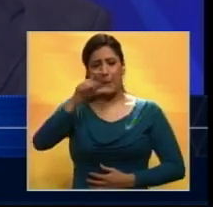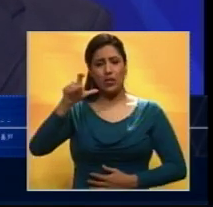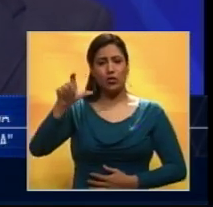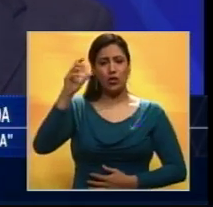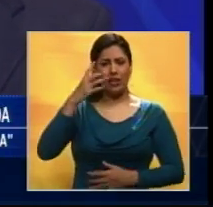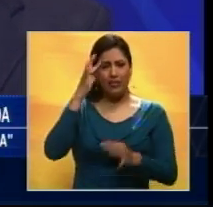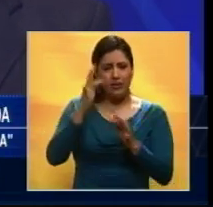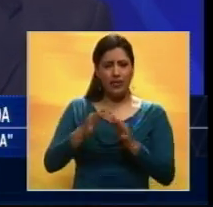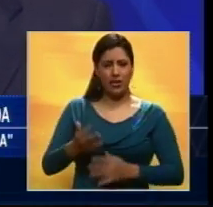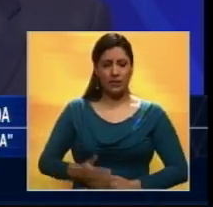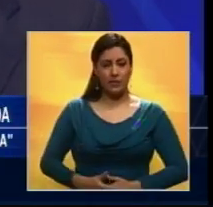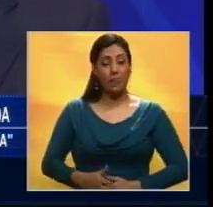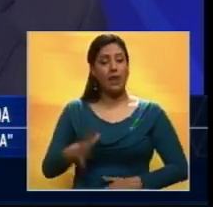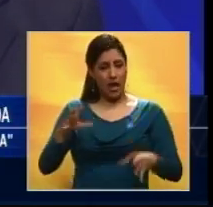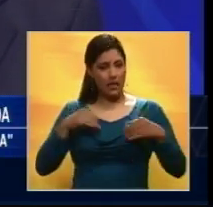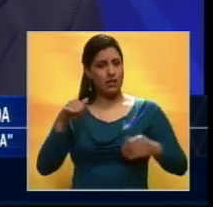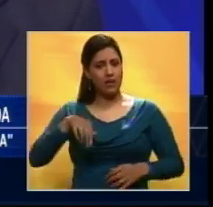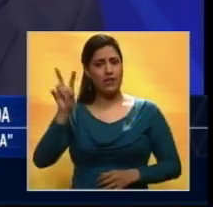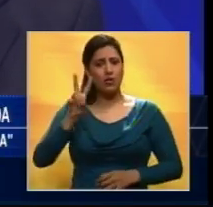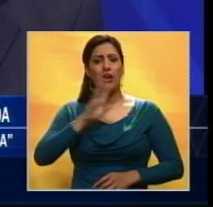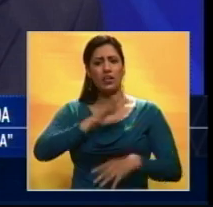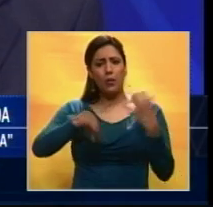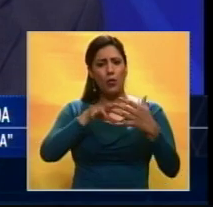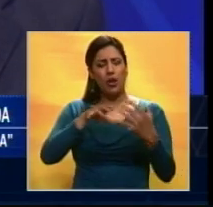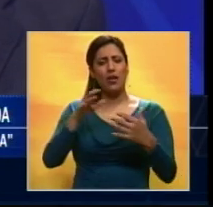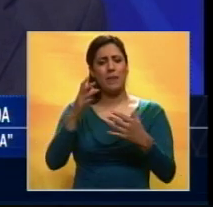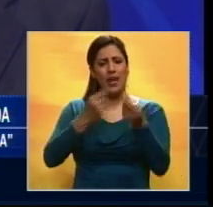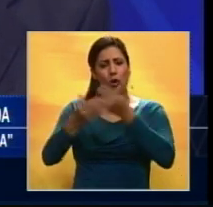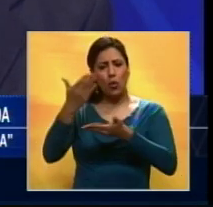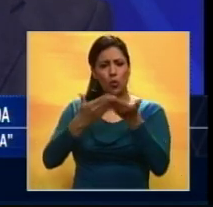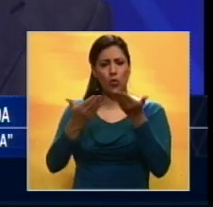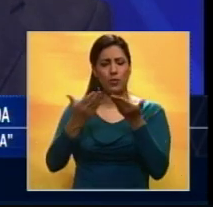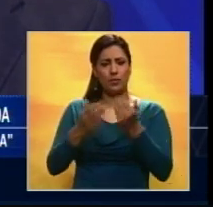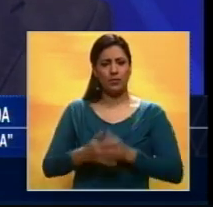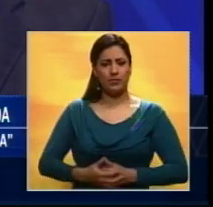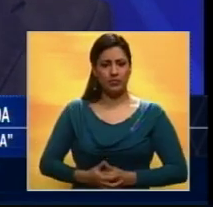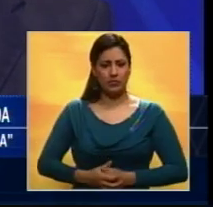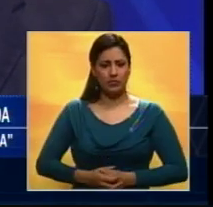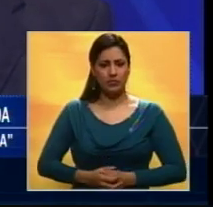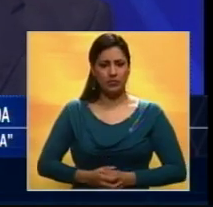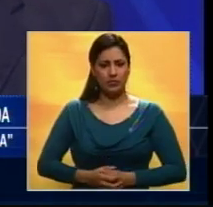ello. Reconoció que Venezuela atraviesa por una crisis económica.